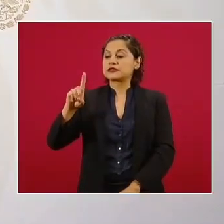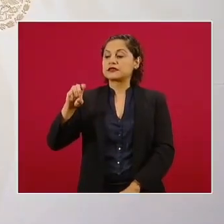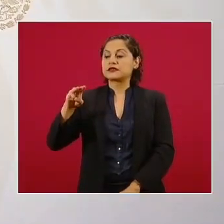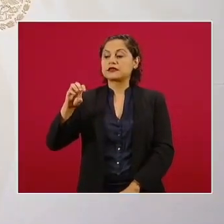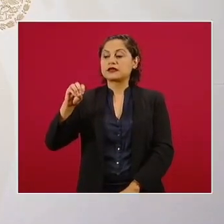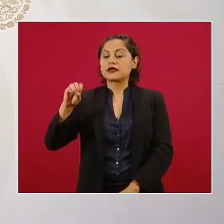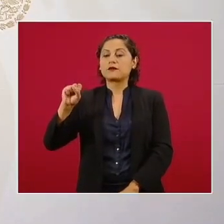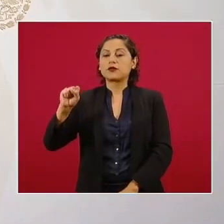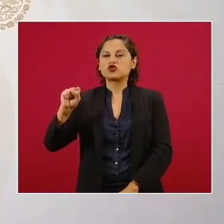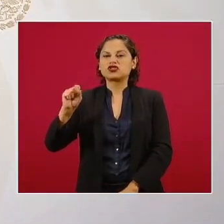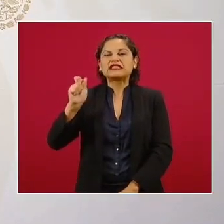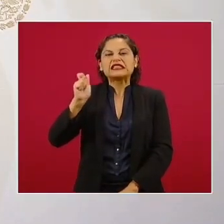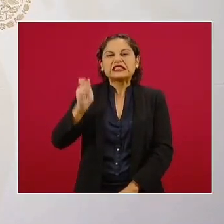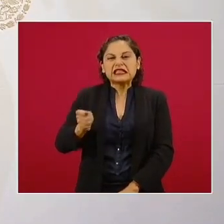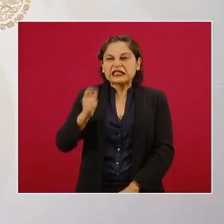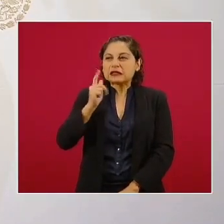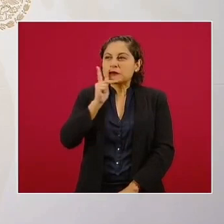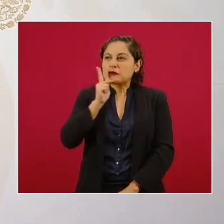Poder sin pueblo.